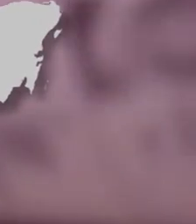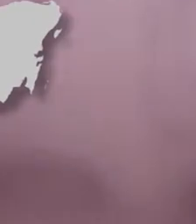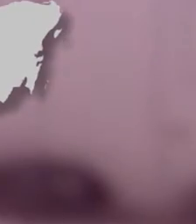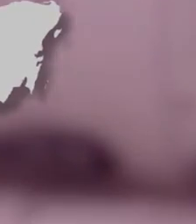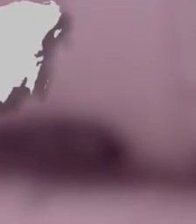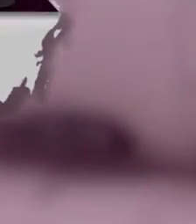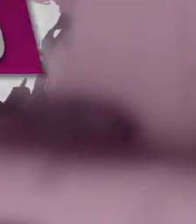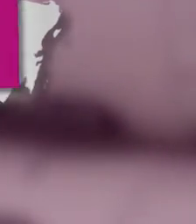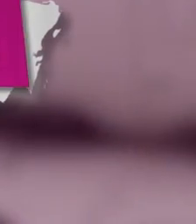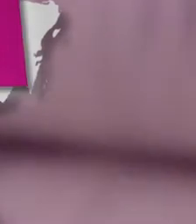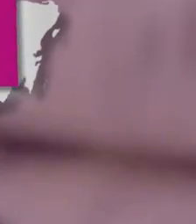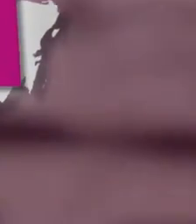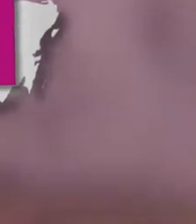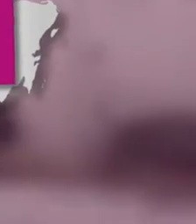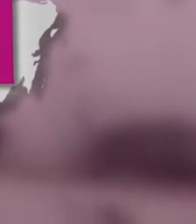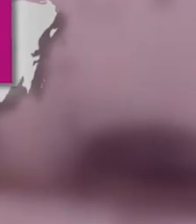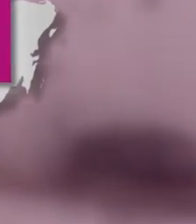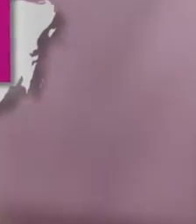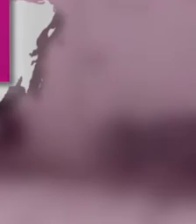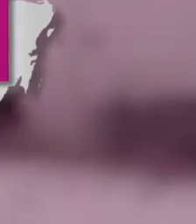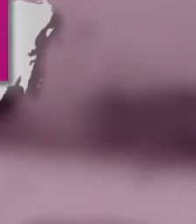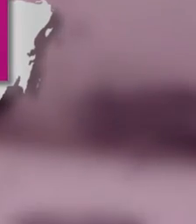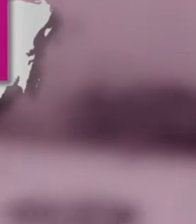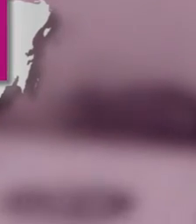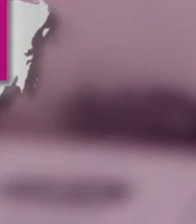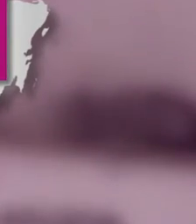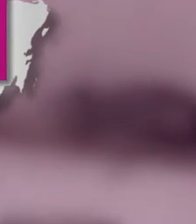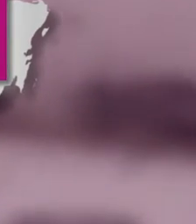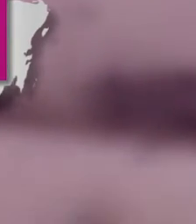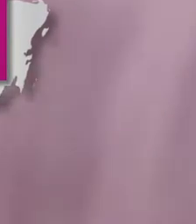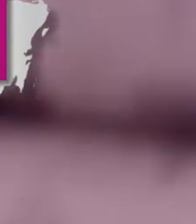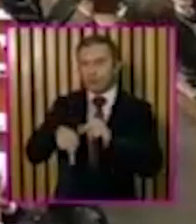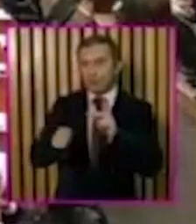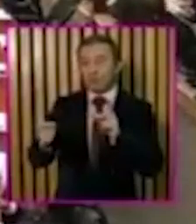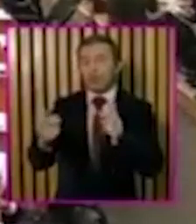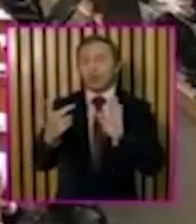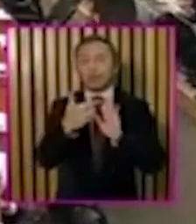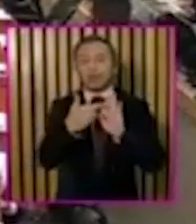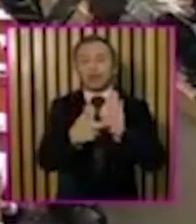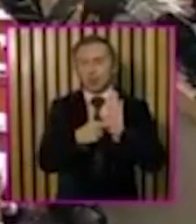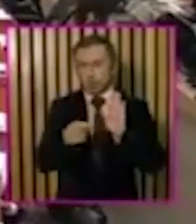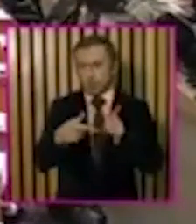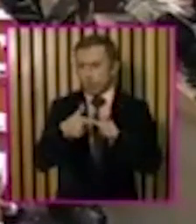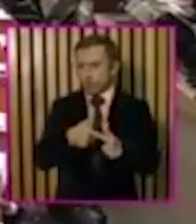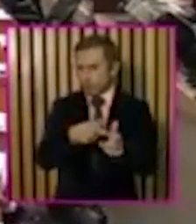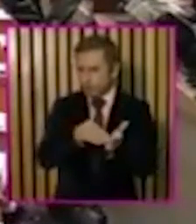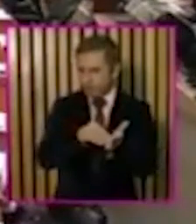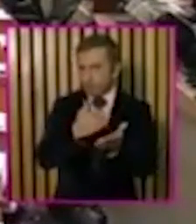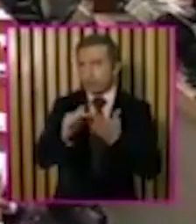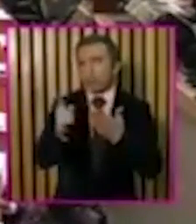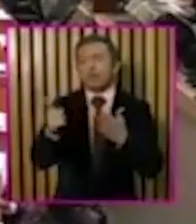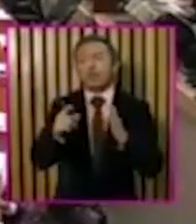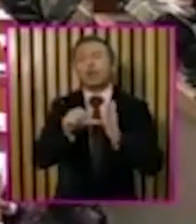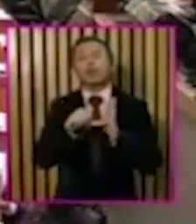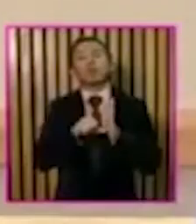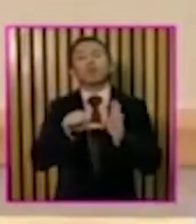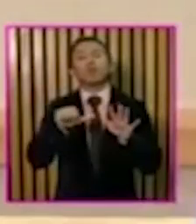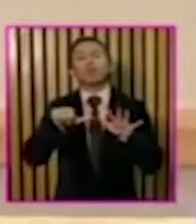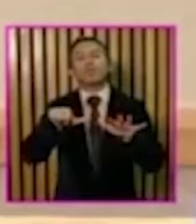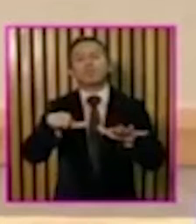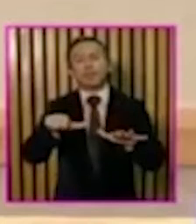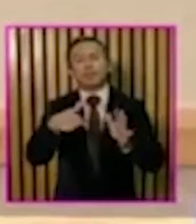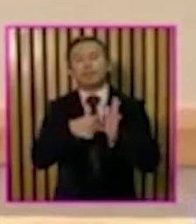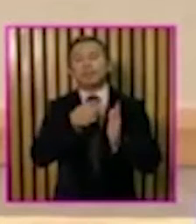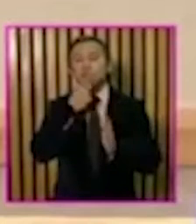elecciones 2018 cobertura especial el consejo general del instituto nacional electoral